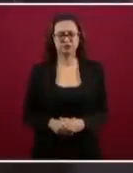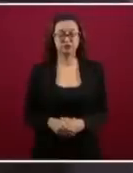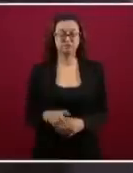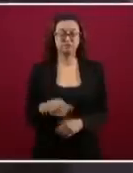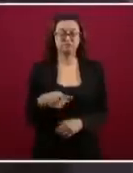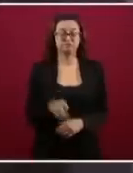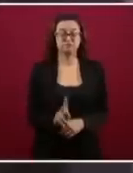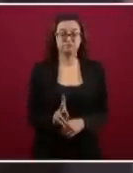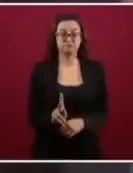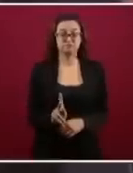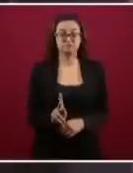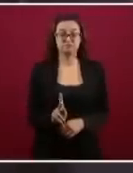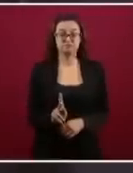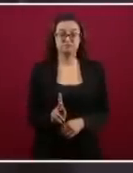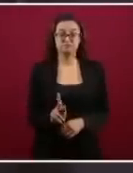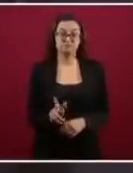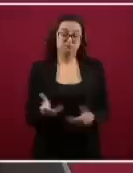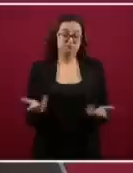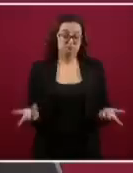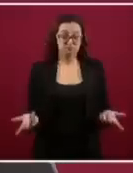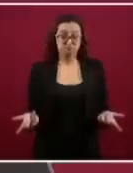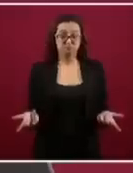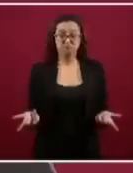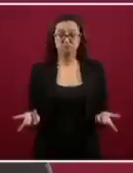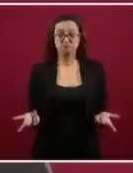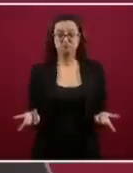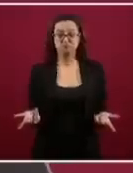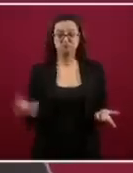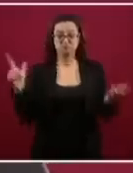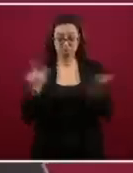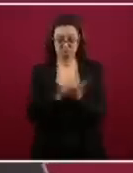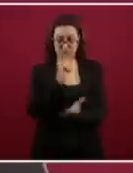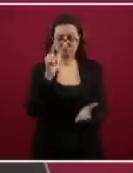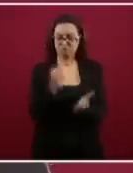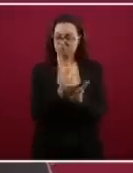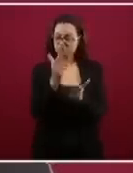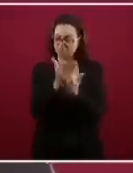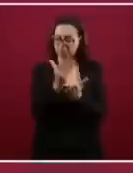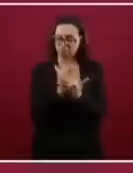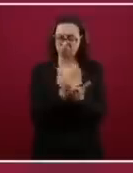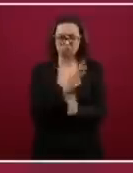Pero cuando menos, lo legal.